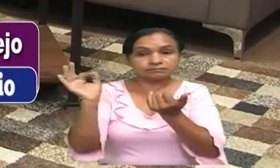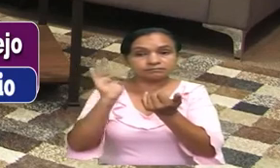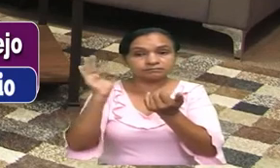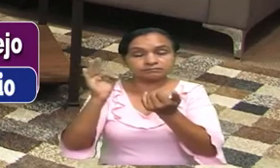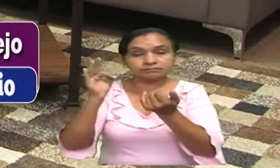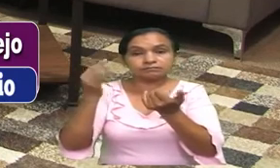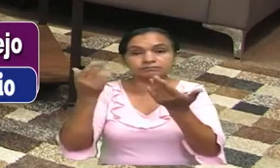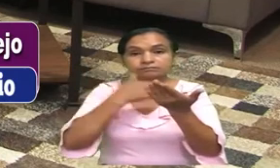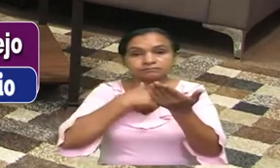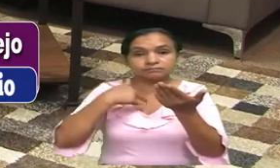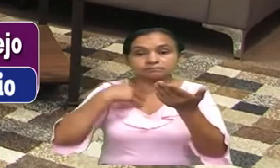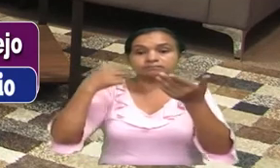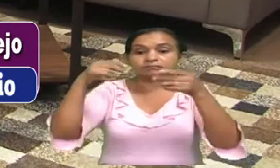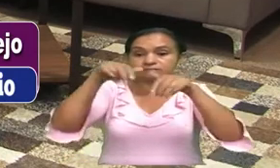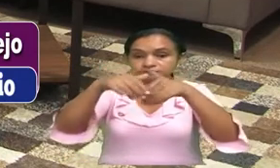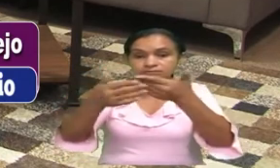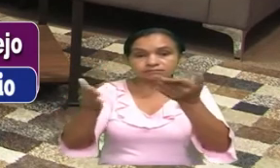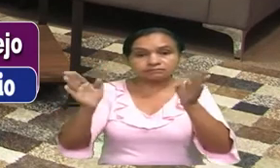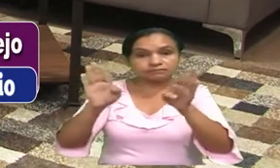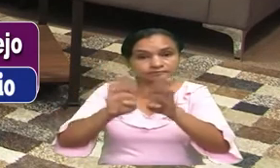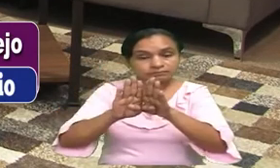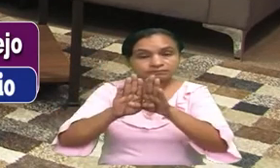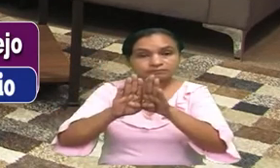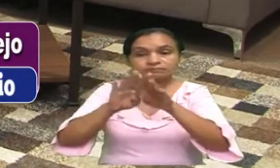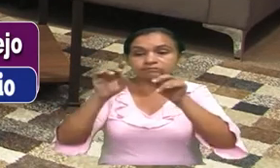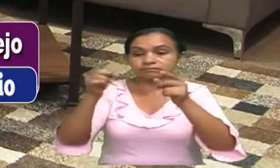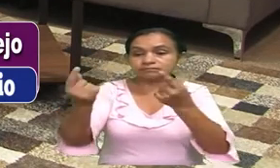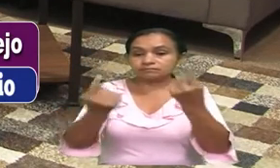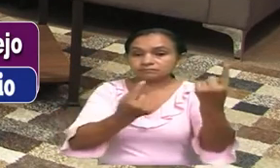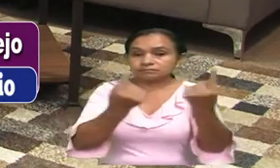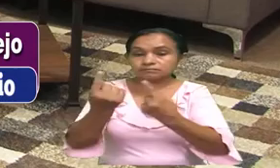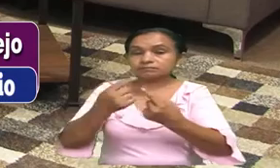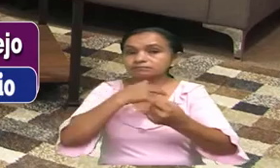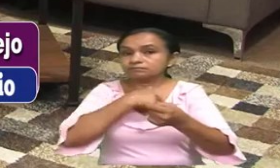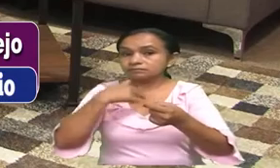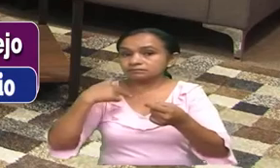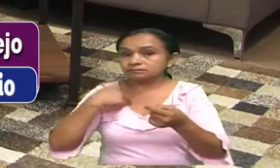que se hace en una sala donde tiene todas las condiciones a hacerla